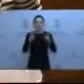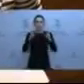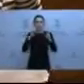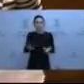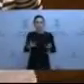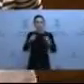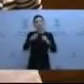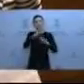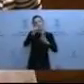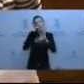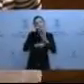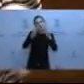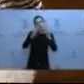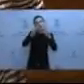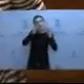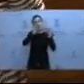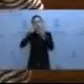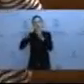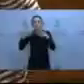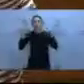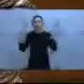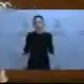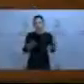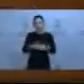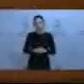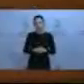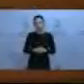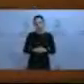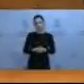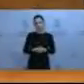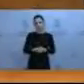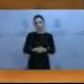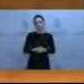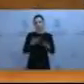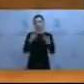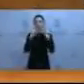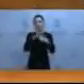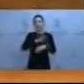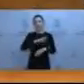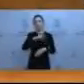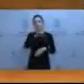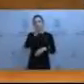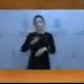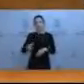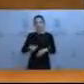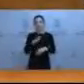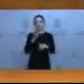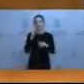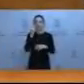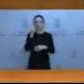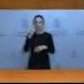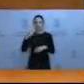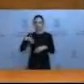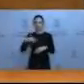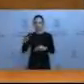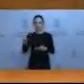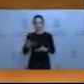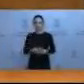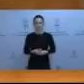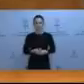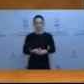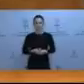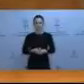educativa? Señor Fernández. Gracias, señora Fernández. Señor presidente, tiene la palabra. No estoy de mal humor